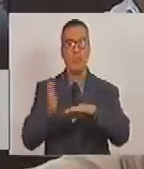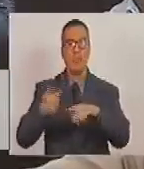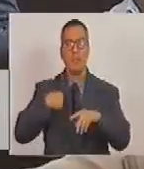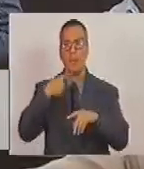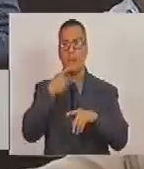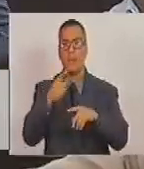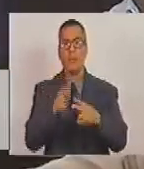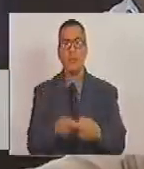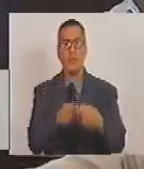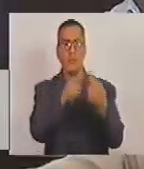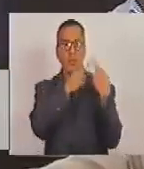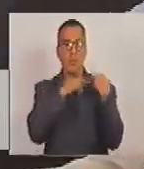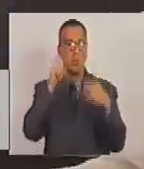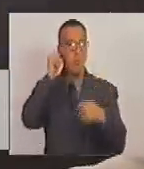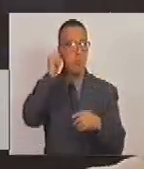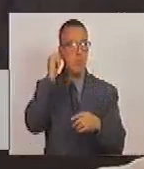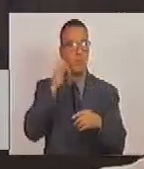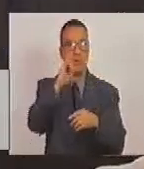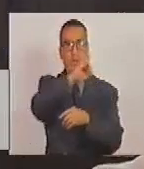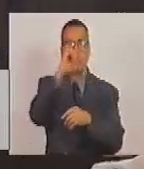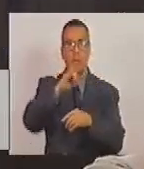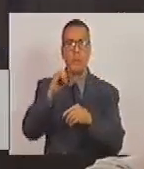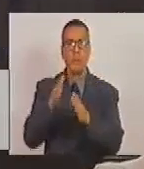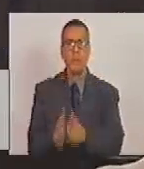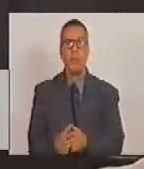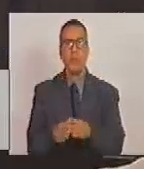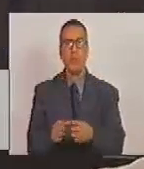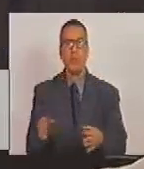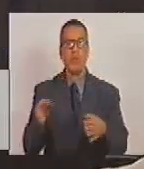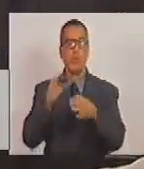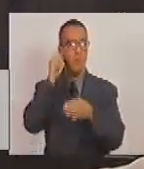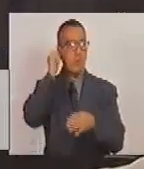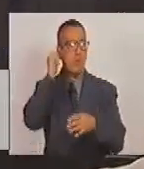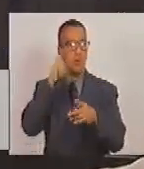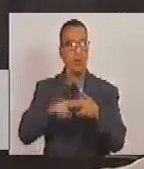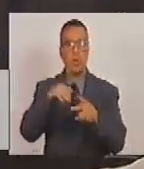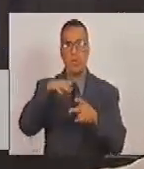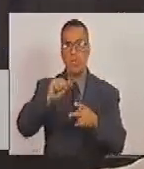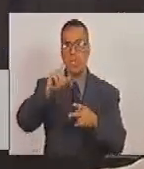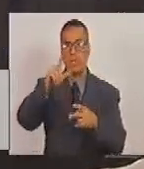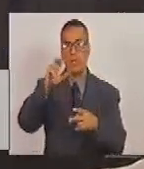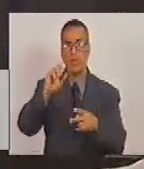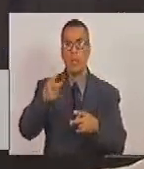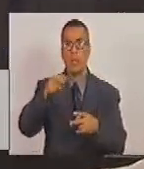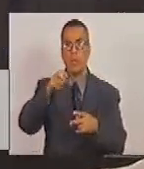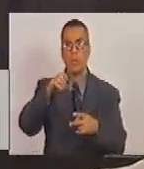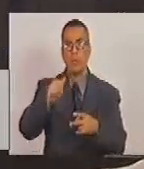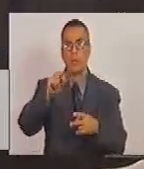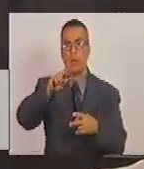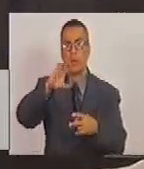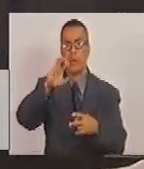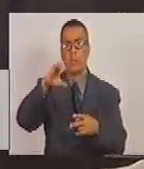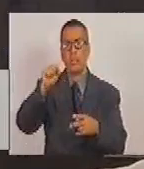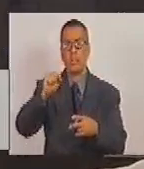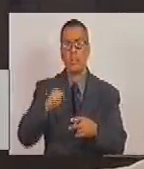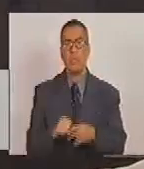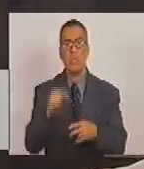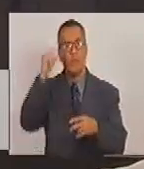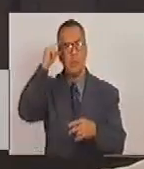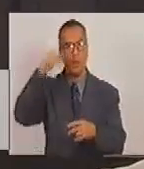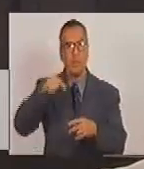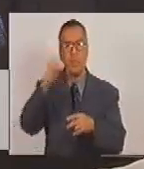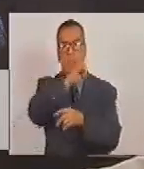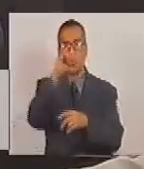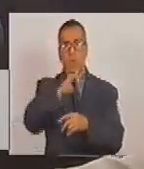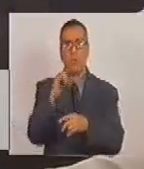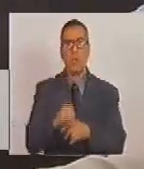en representación de la mujer zuliana, de la mujer altagraciana, porque de allí vengo. Hoy en el